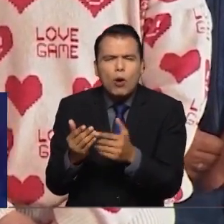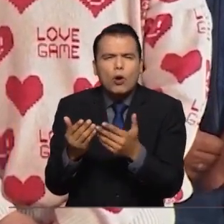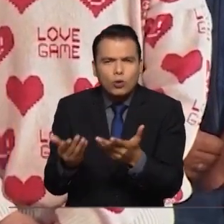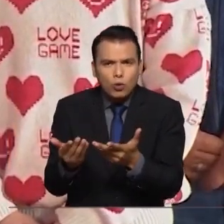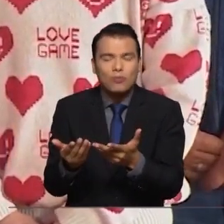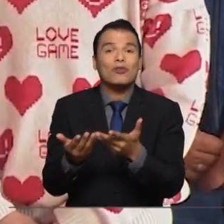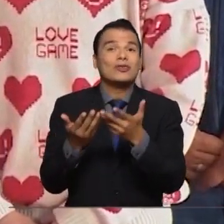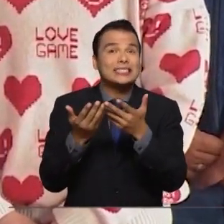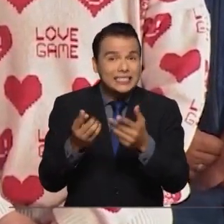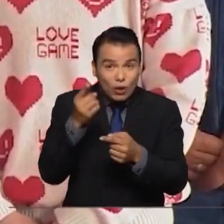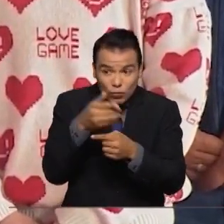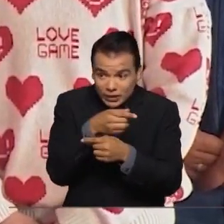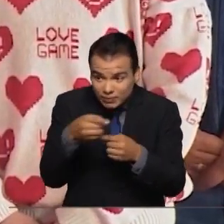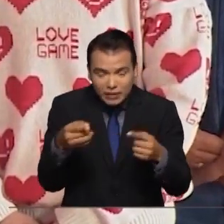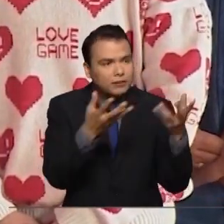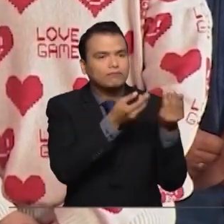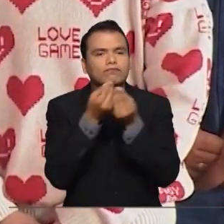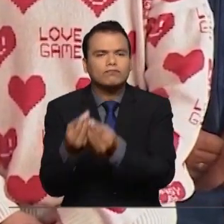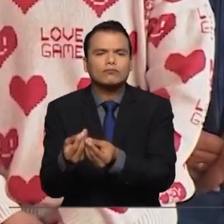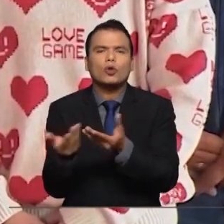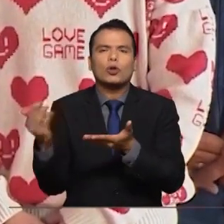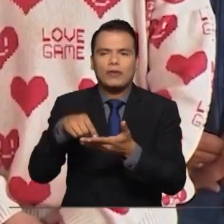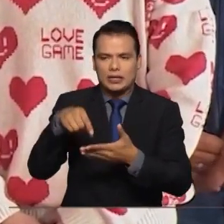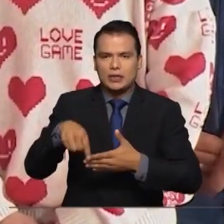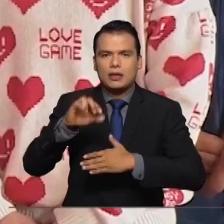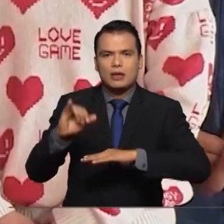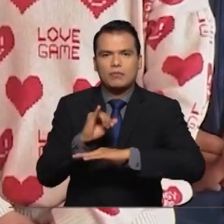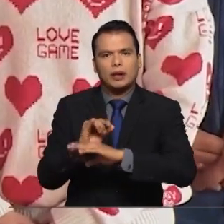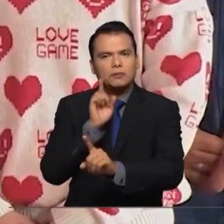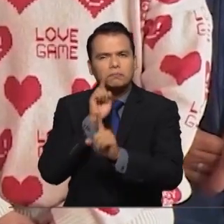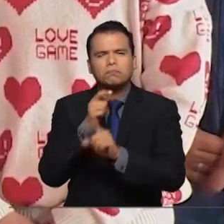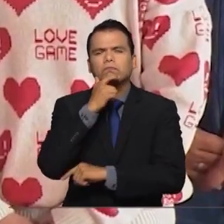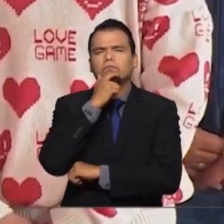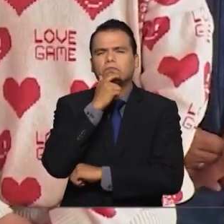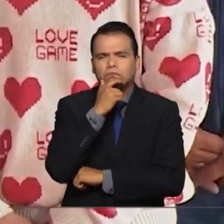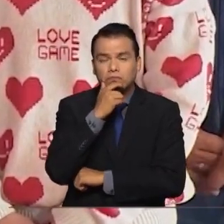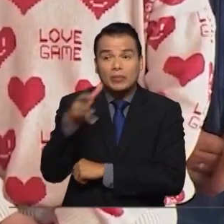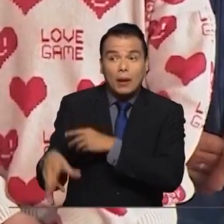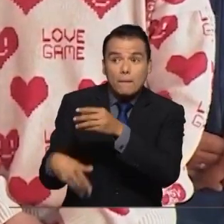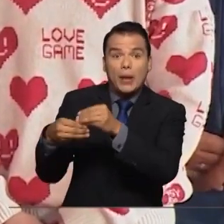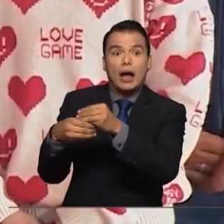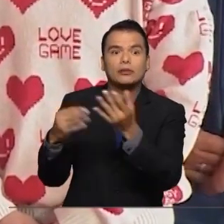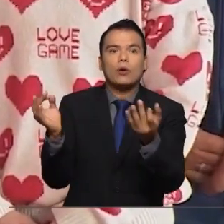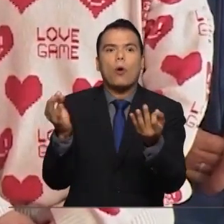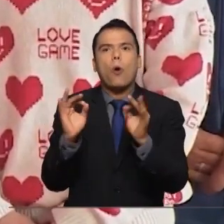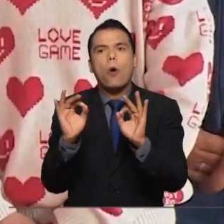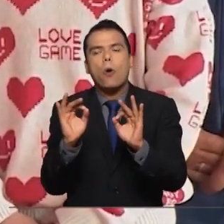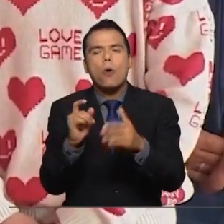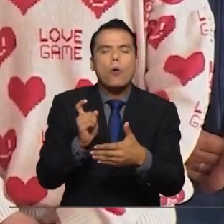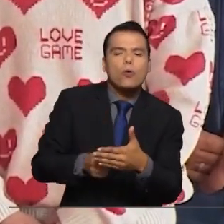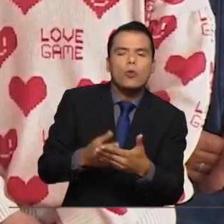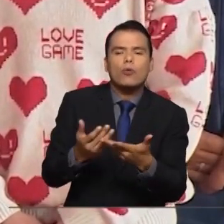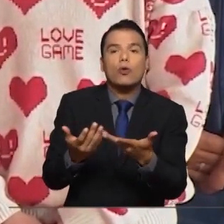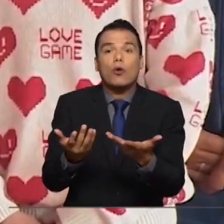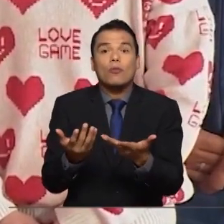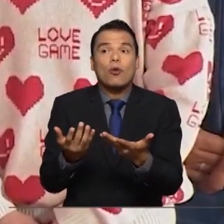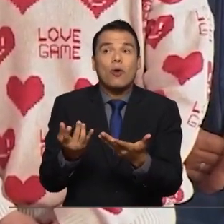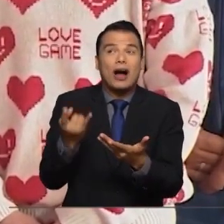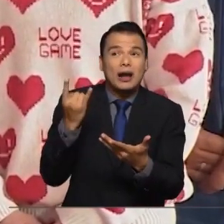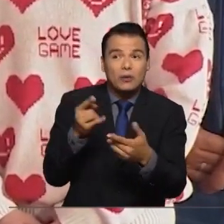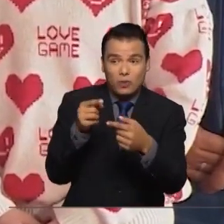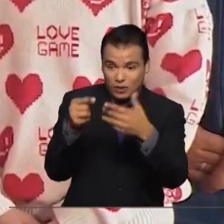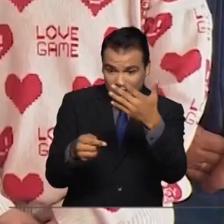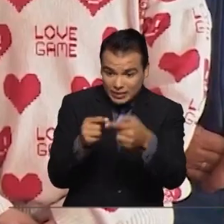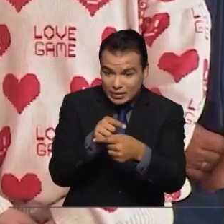Ipiales para valorar si se necesita entonces, si no han funcionado, la declaratoria de una